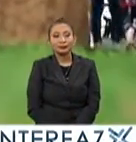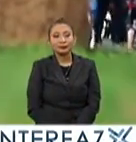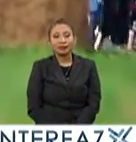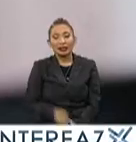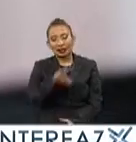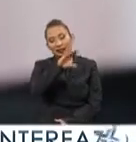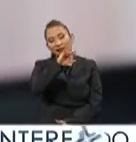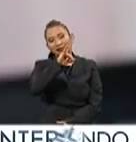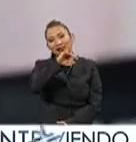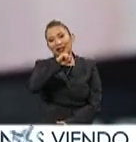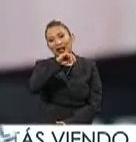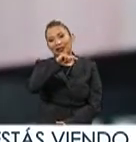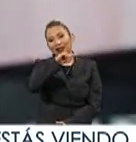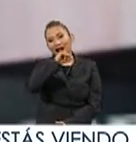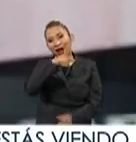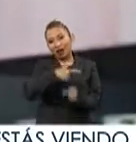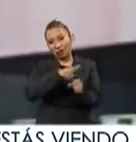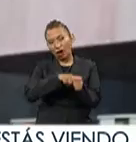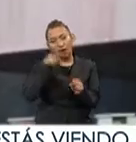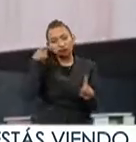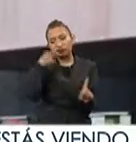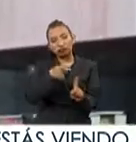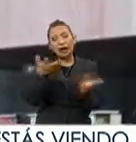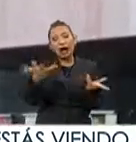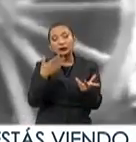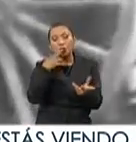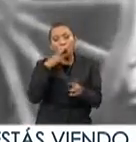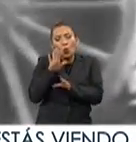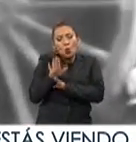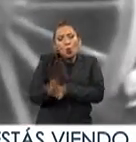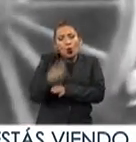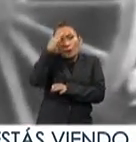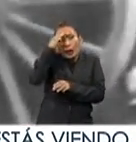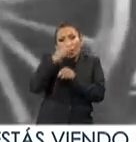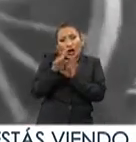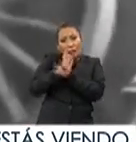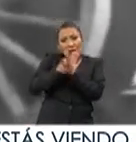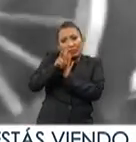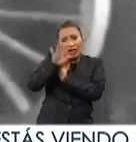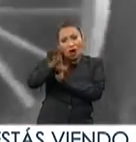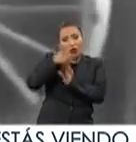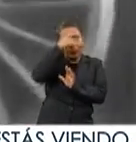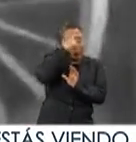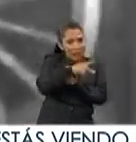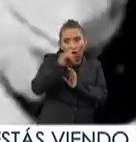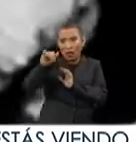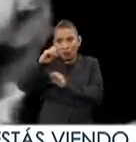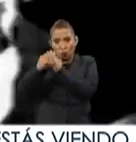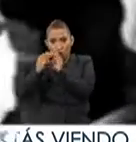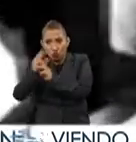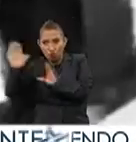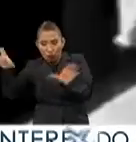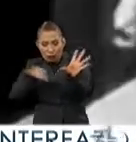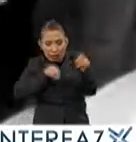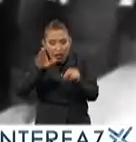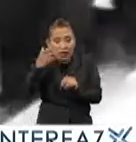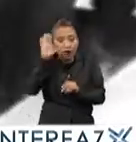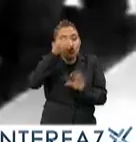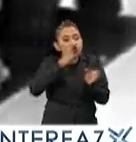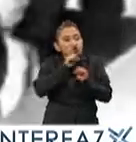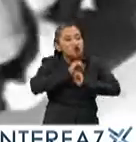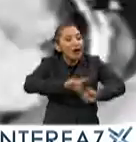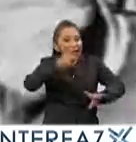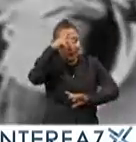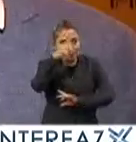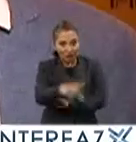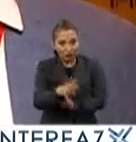La Cineteca Nacional tiene como objetivo principal preservar la memoria fílmica tanto nacional como mundial y promover la cultura cinematográfica en